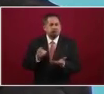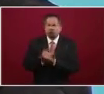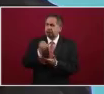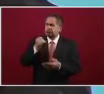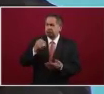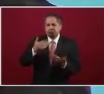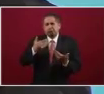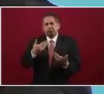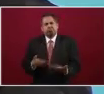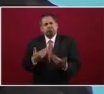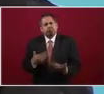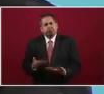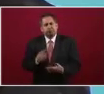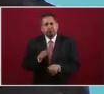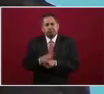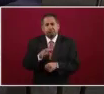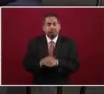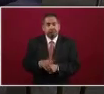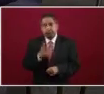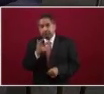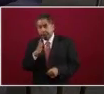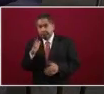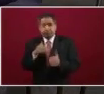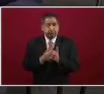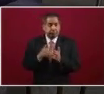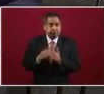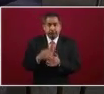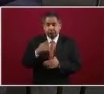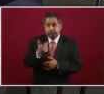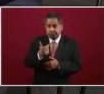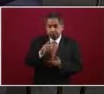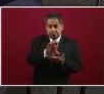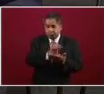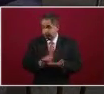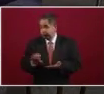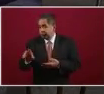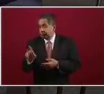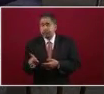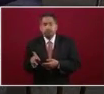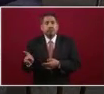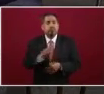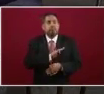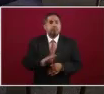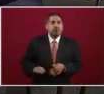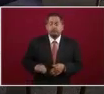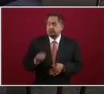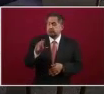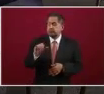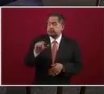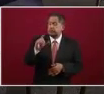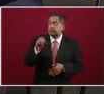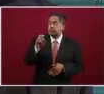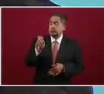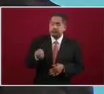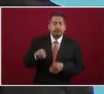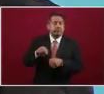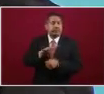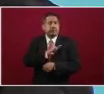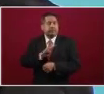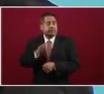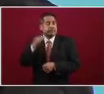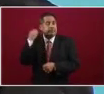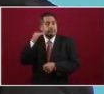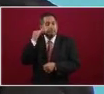una subasta que dejó más de 10 millones de pesos para el municipio de Cualcomán en Michoacán, para rehabilitación de los caminos. En